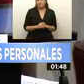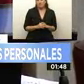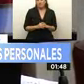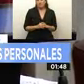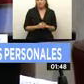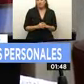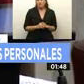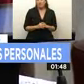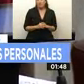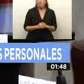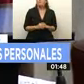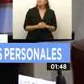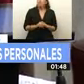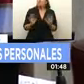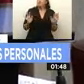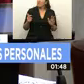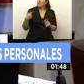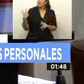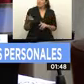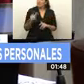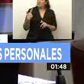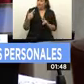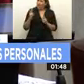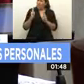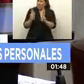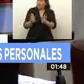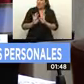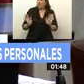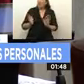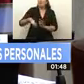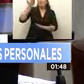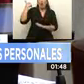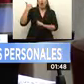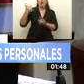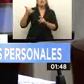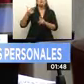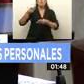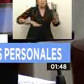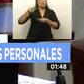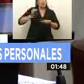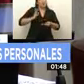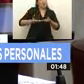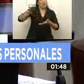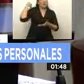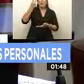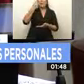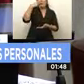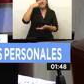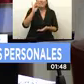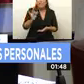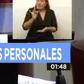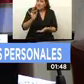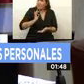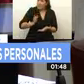y tal cual lo dijimos cuando TR se trató el presupuesto del año pasado el 27 de